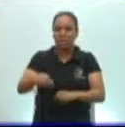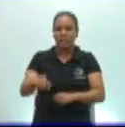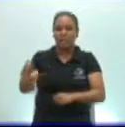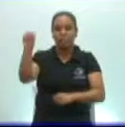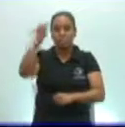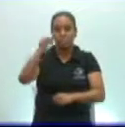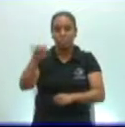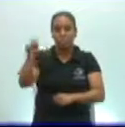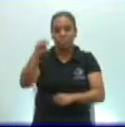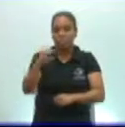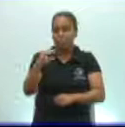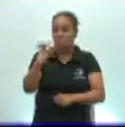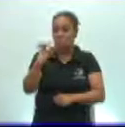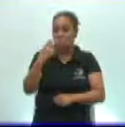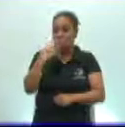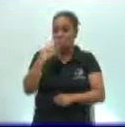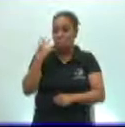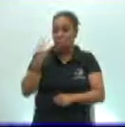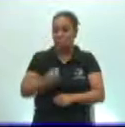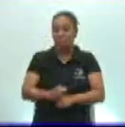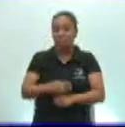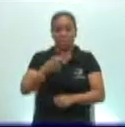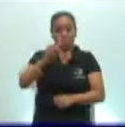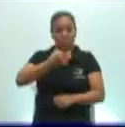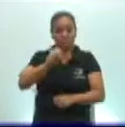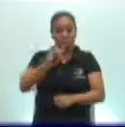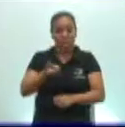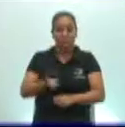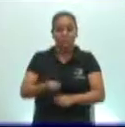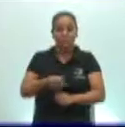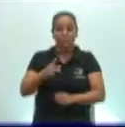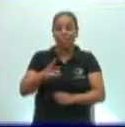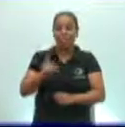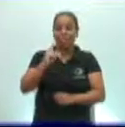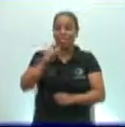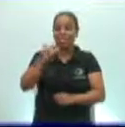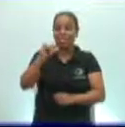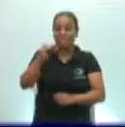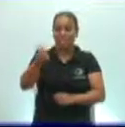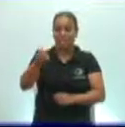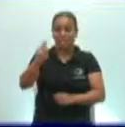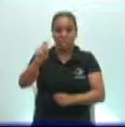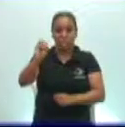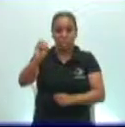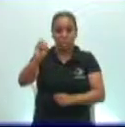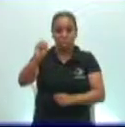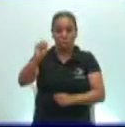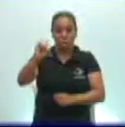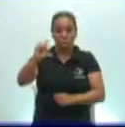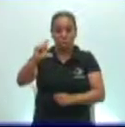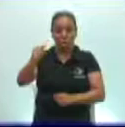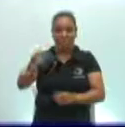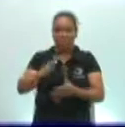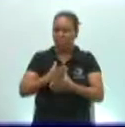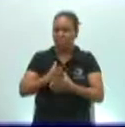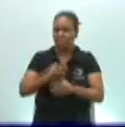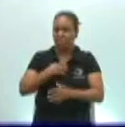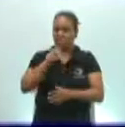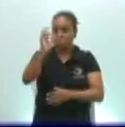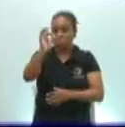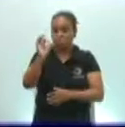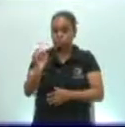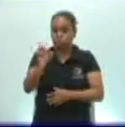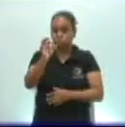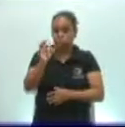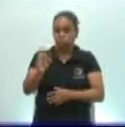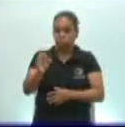había comentado es una molécula diatómica. ¿Qué quiere decir diatómica? Bueno, que está formada por dos átomos del elemento